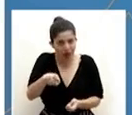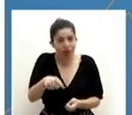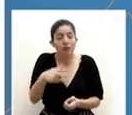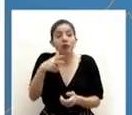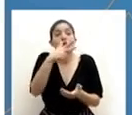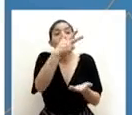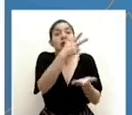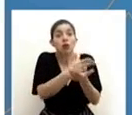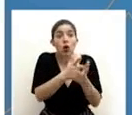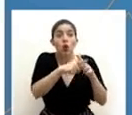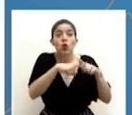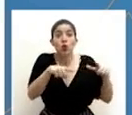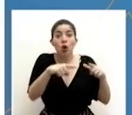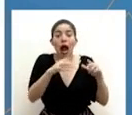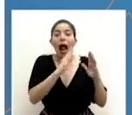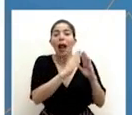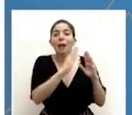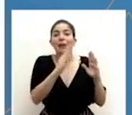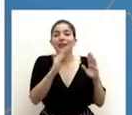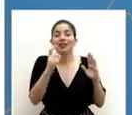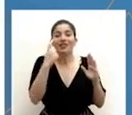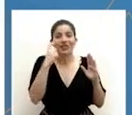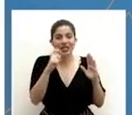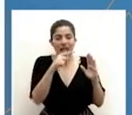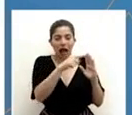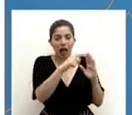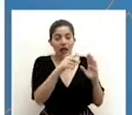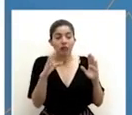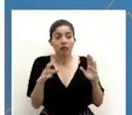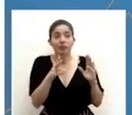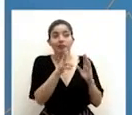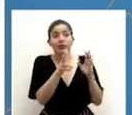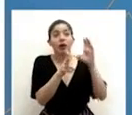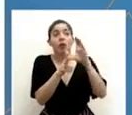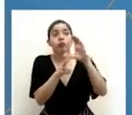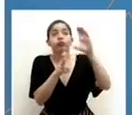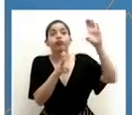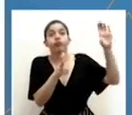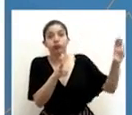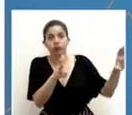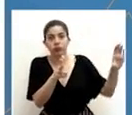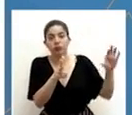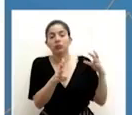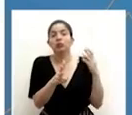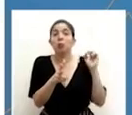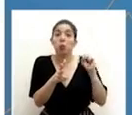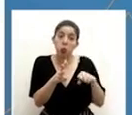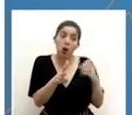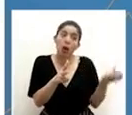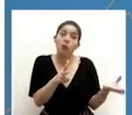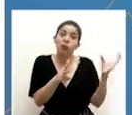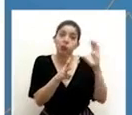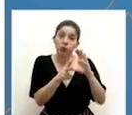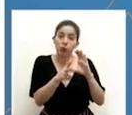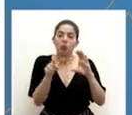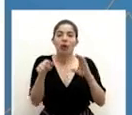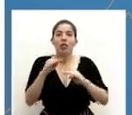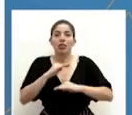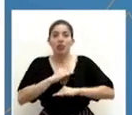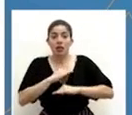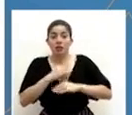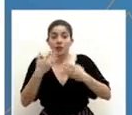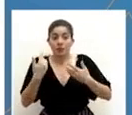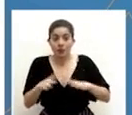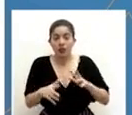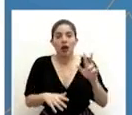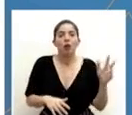fiscal, va a descargar, si así ha sido establecido, puede levantar carga, va a descansar y